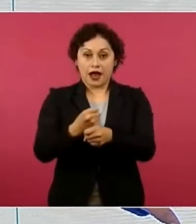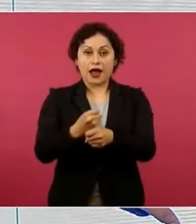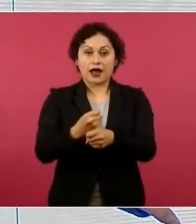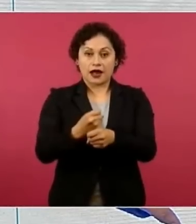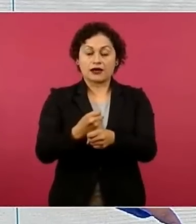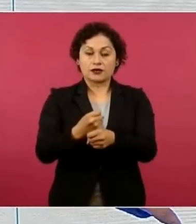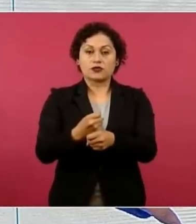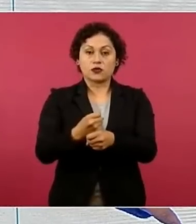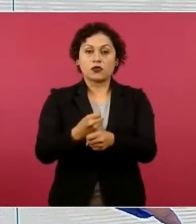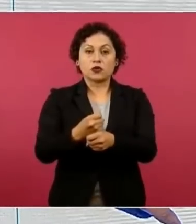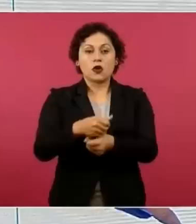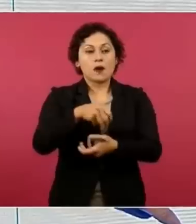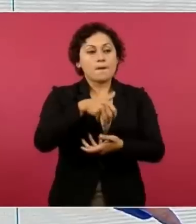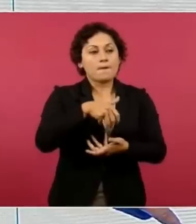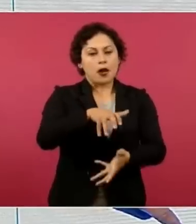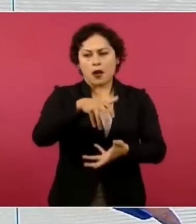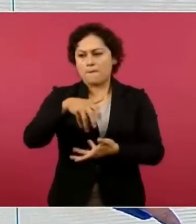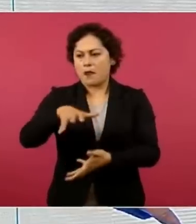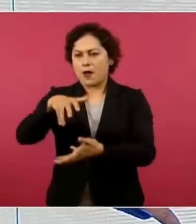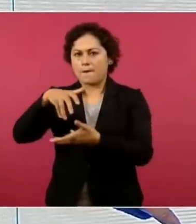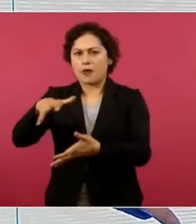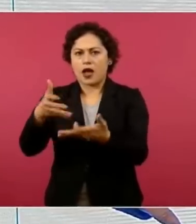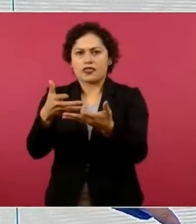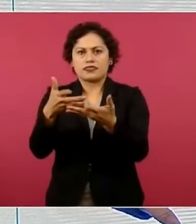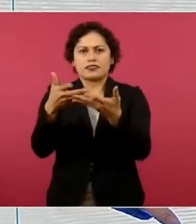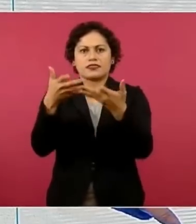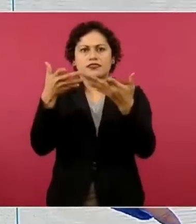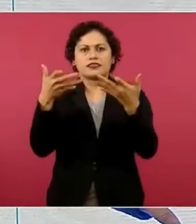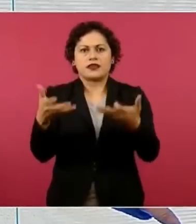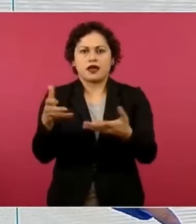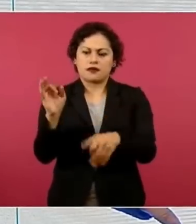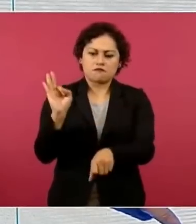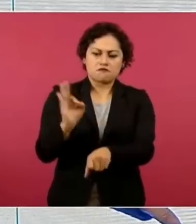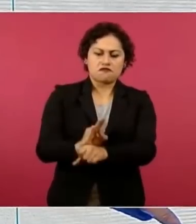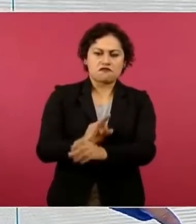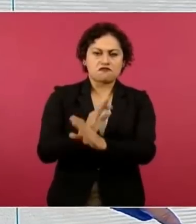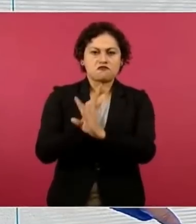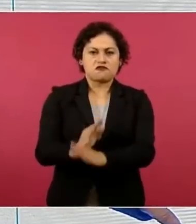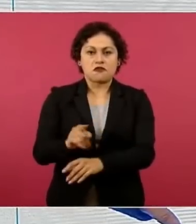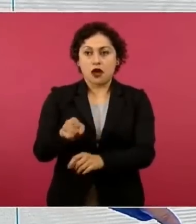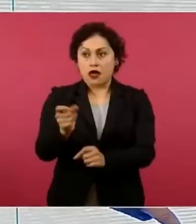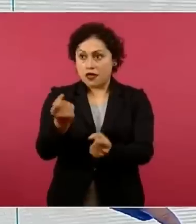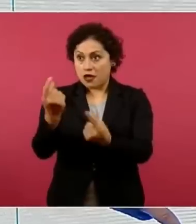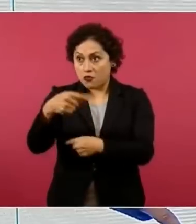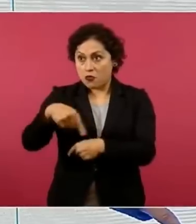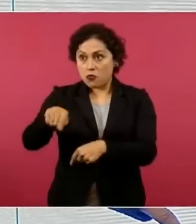los fertilizantes a los pequeños productores.